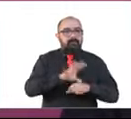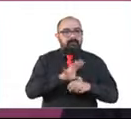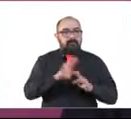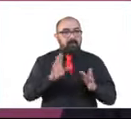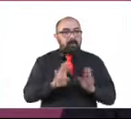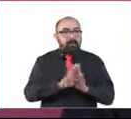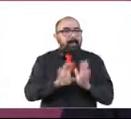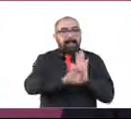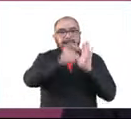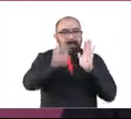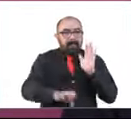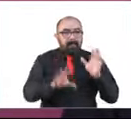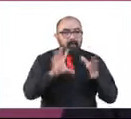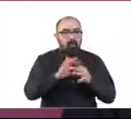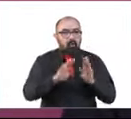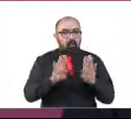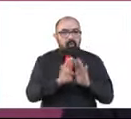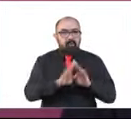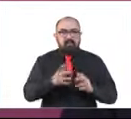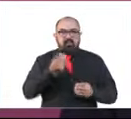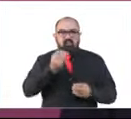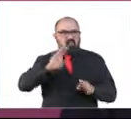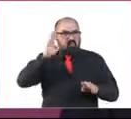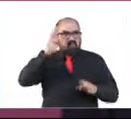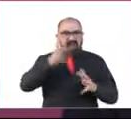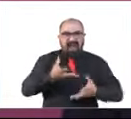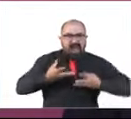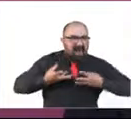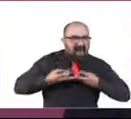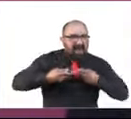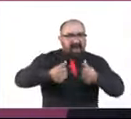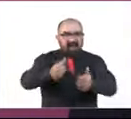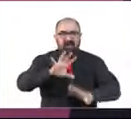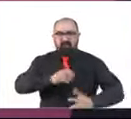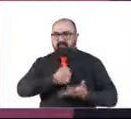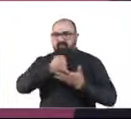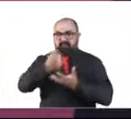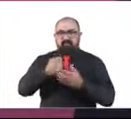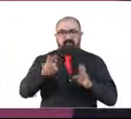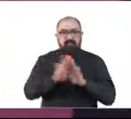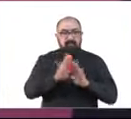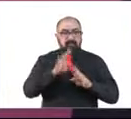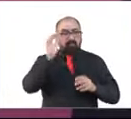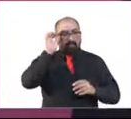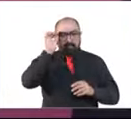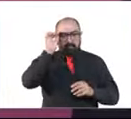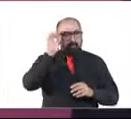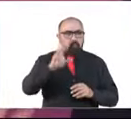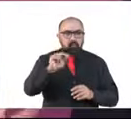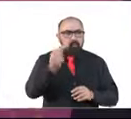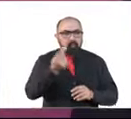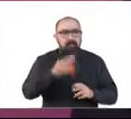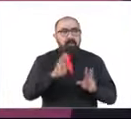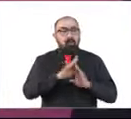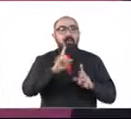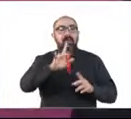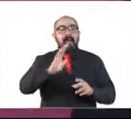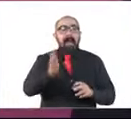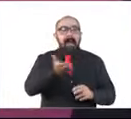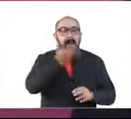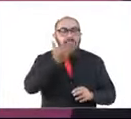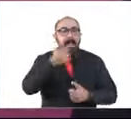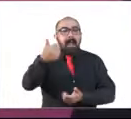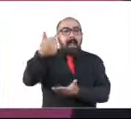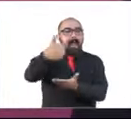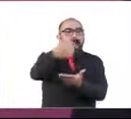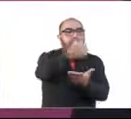cómo sin grandes recursos económicos, a través de cambios en la conducta, separar la basura en